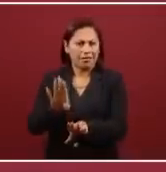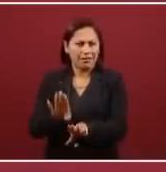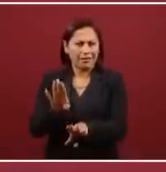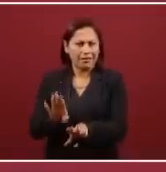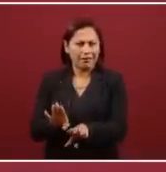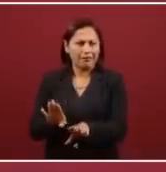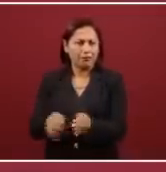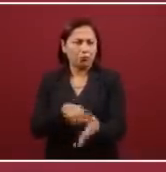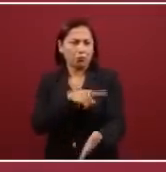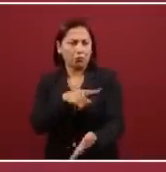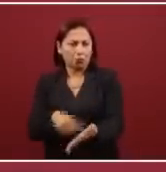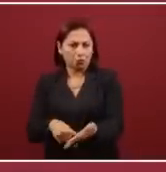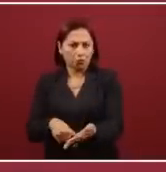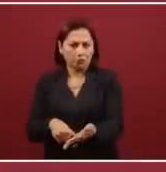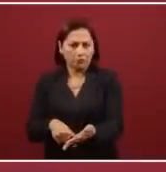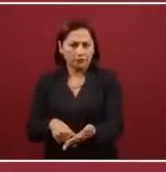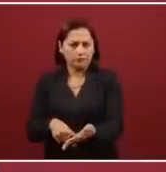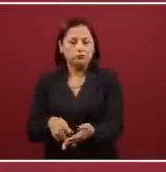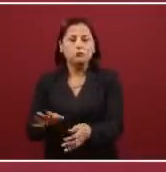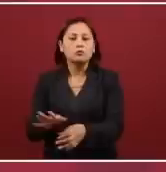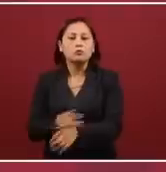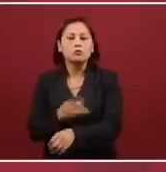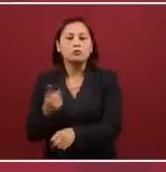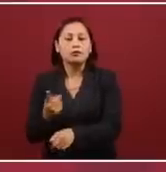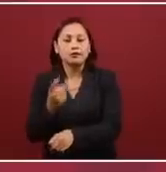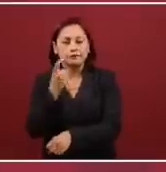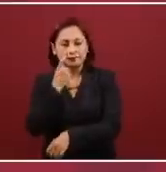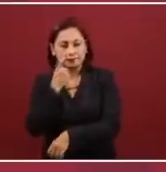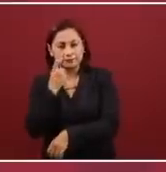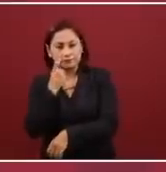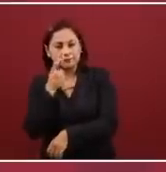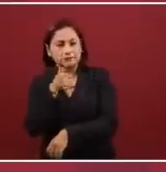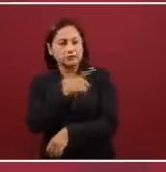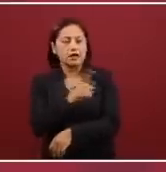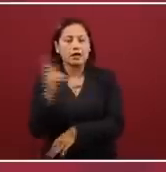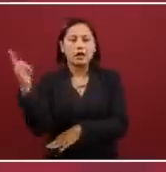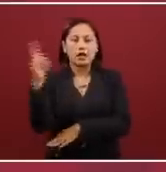para saturar el actual aeropuerto y justificar